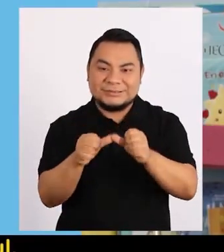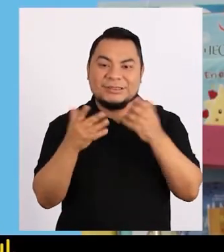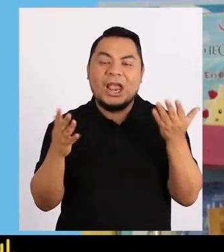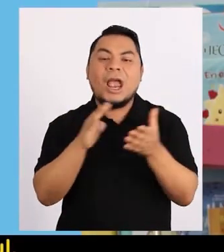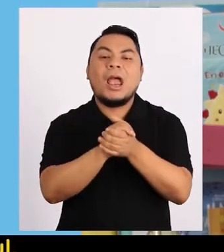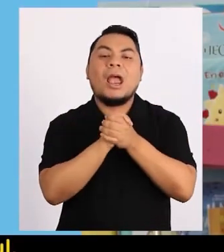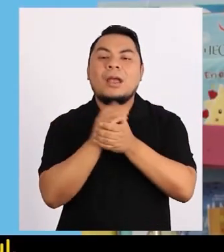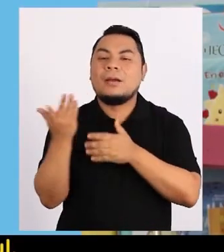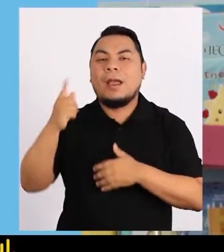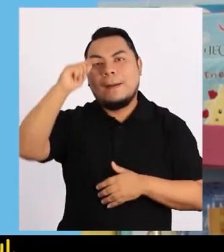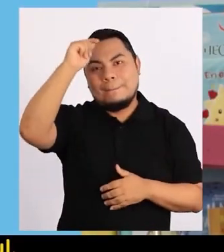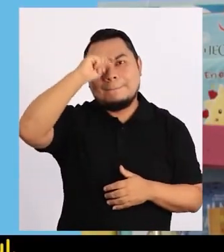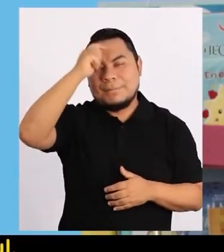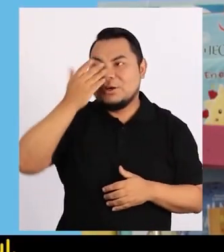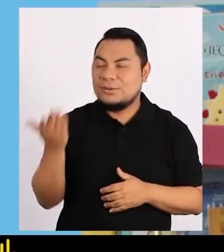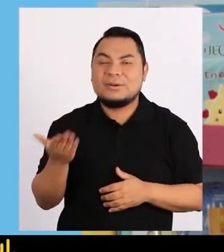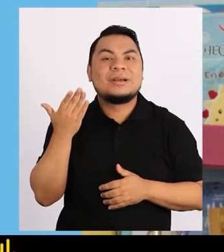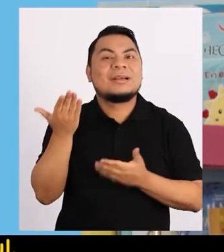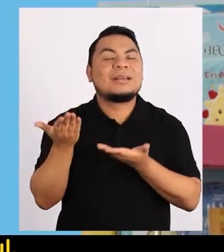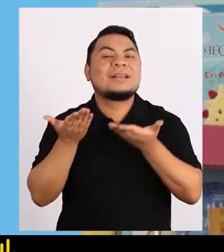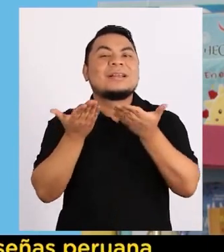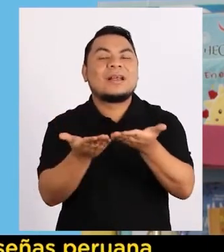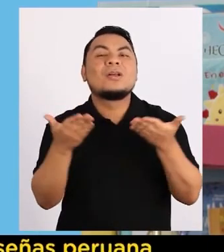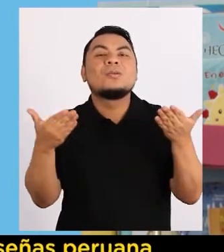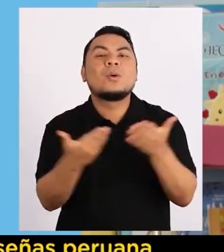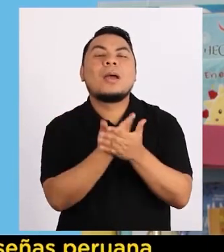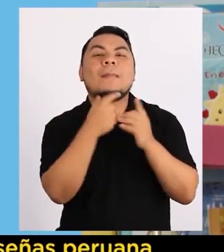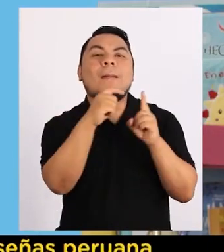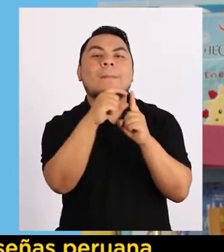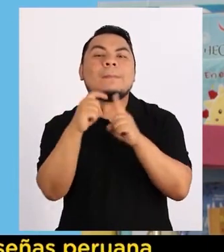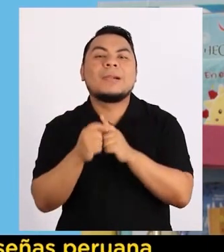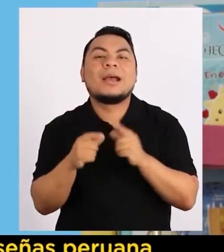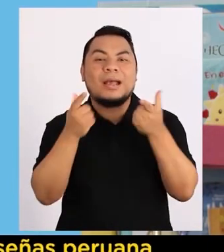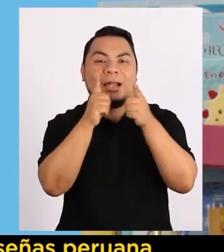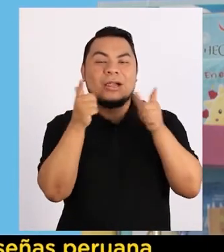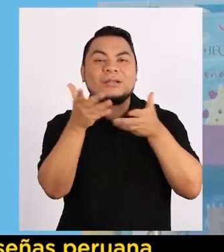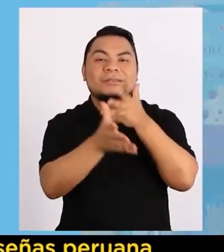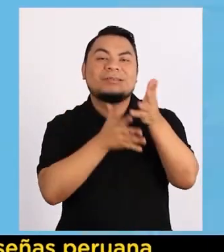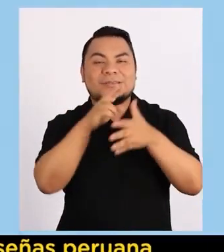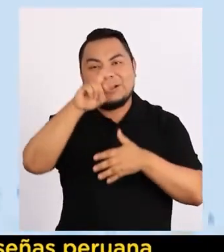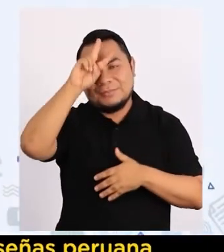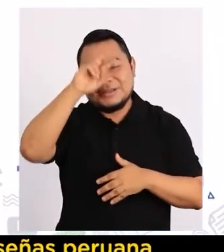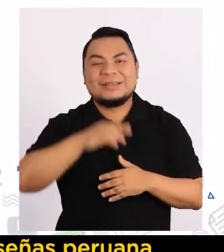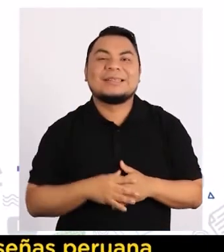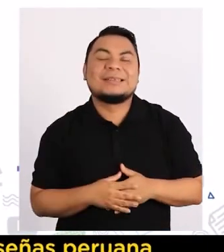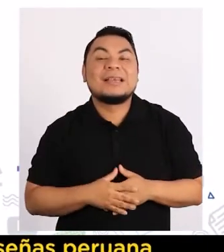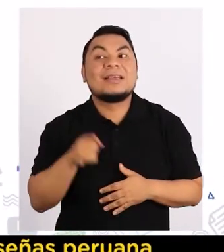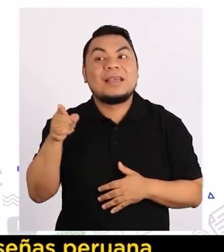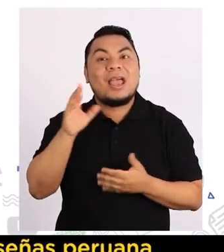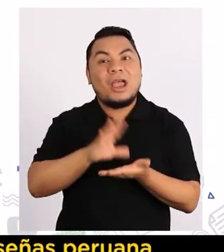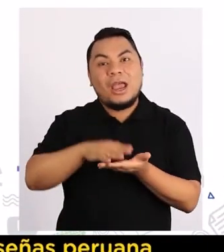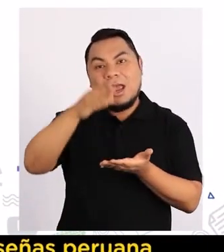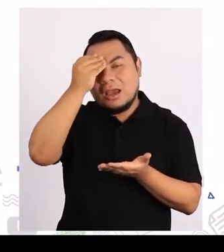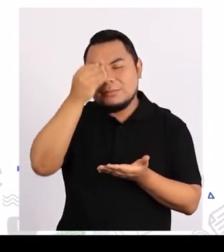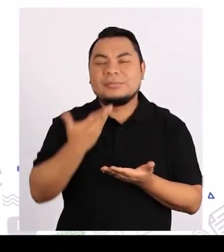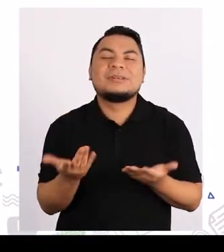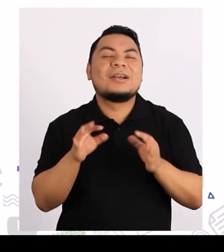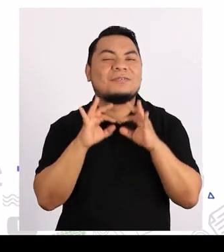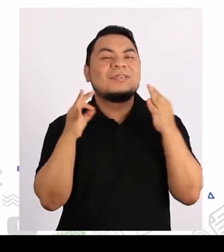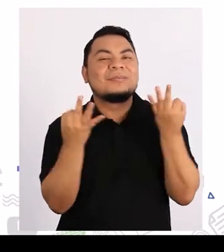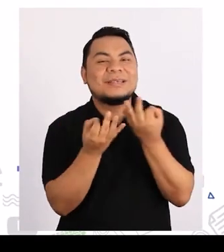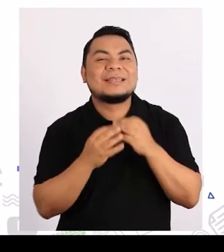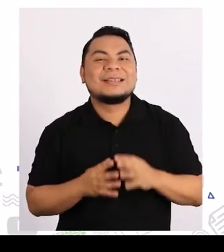Familias, seguimos con nuestro amigo Paul, quien nos trae nuevas palabras en lengua de señas peruana